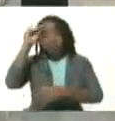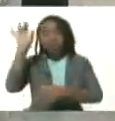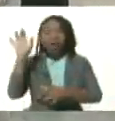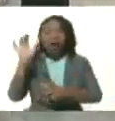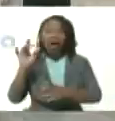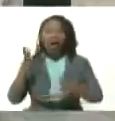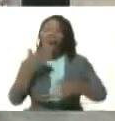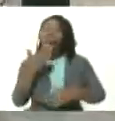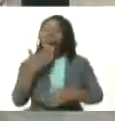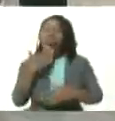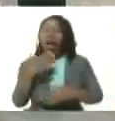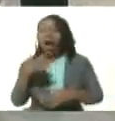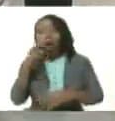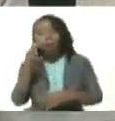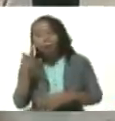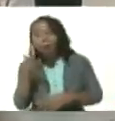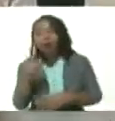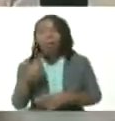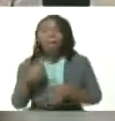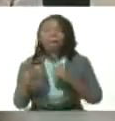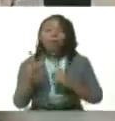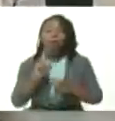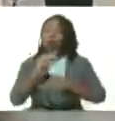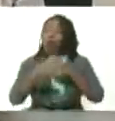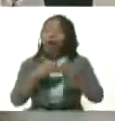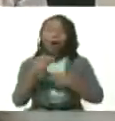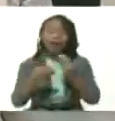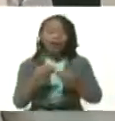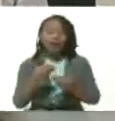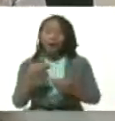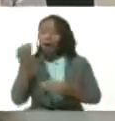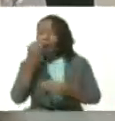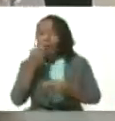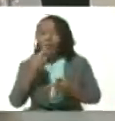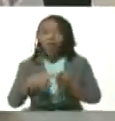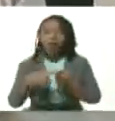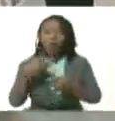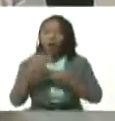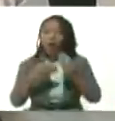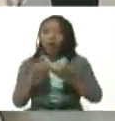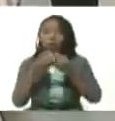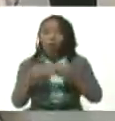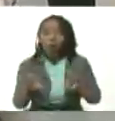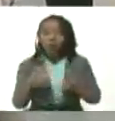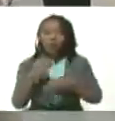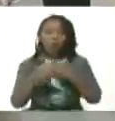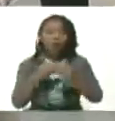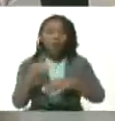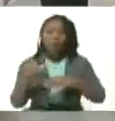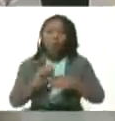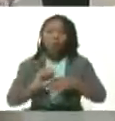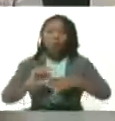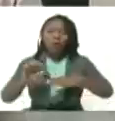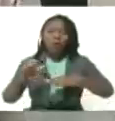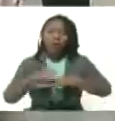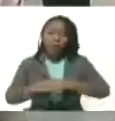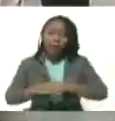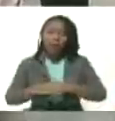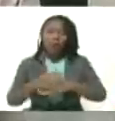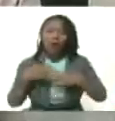ningún bien, no produce una papa, no produce un huevo, no produce un zapato, una camisa,